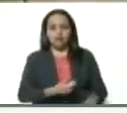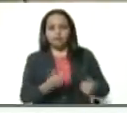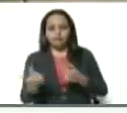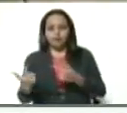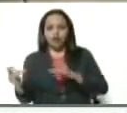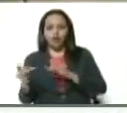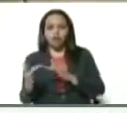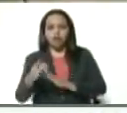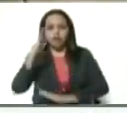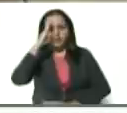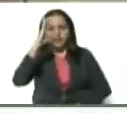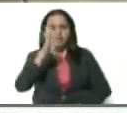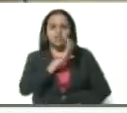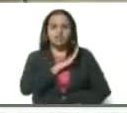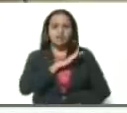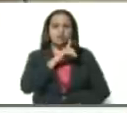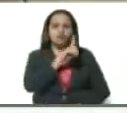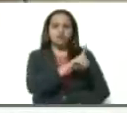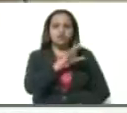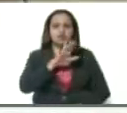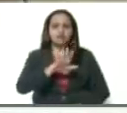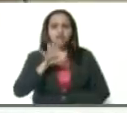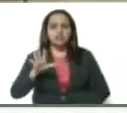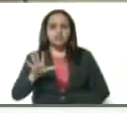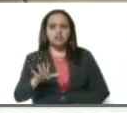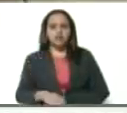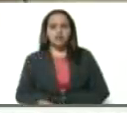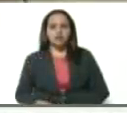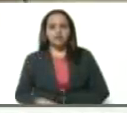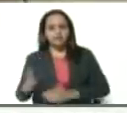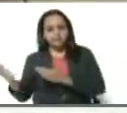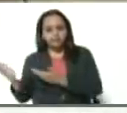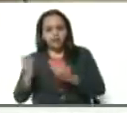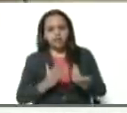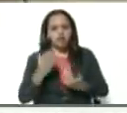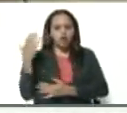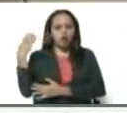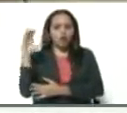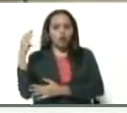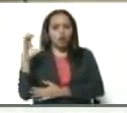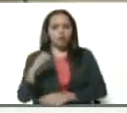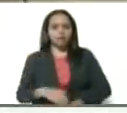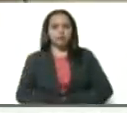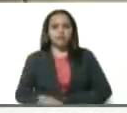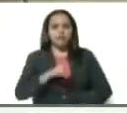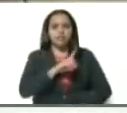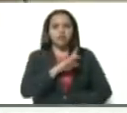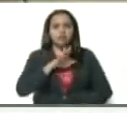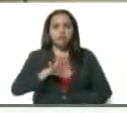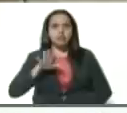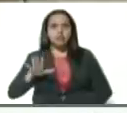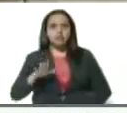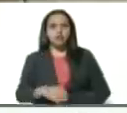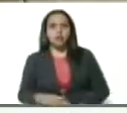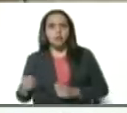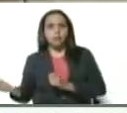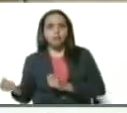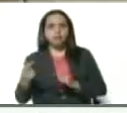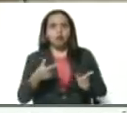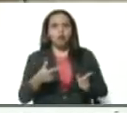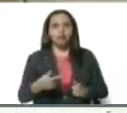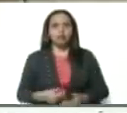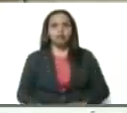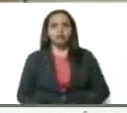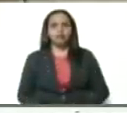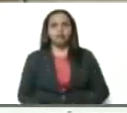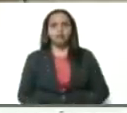tenemos 155 casos del virus colombiano. 155 casos del virus importado.